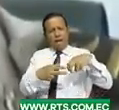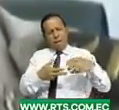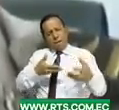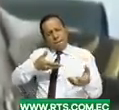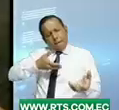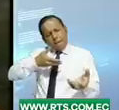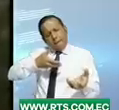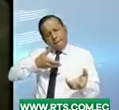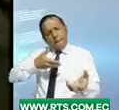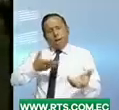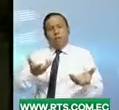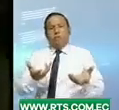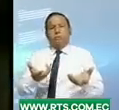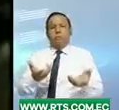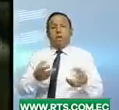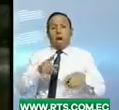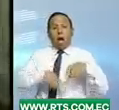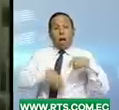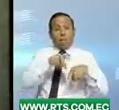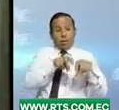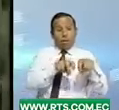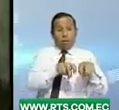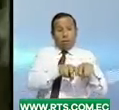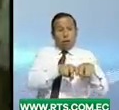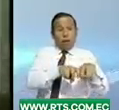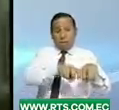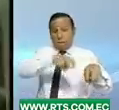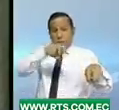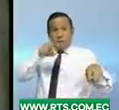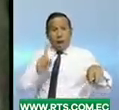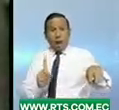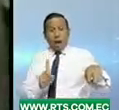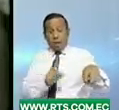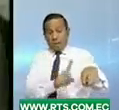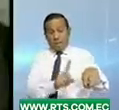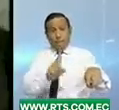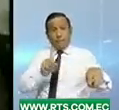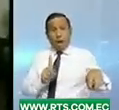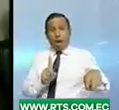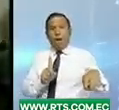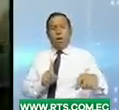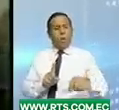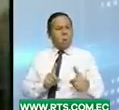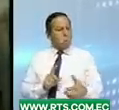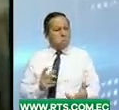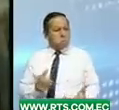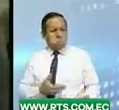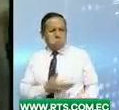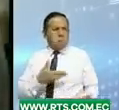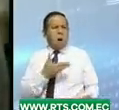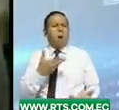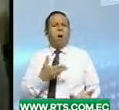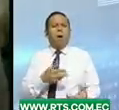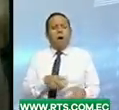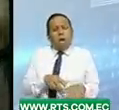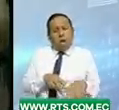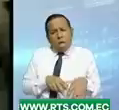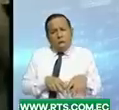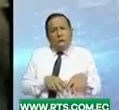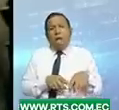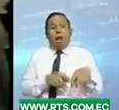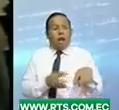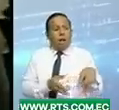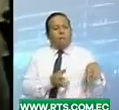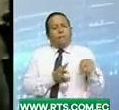del victimado, quien huyó del ataque, también recibió un disparo. Él fue trasladado a un hospital para ser atendido, sin embargo, al caer